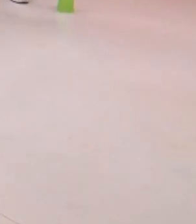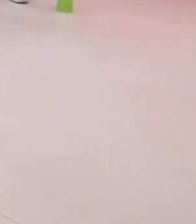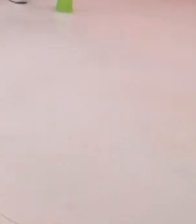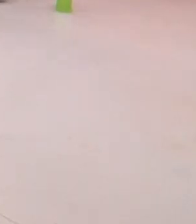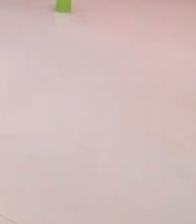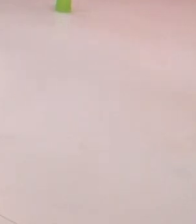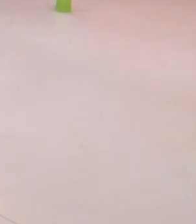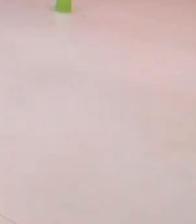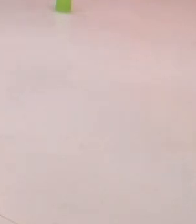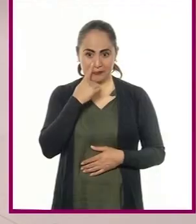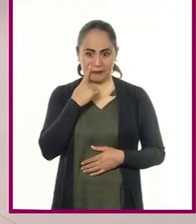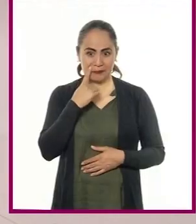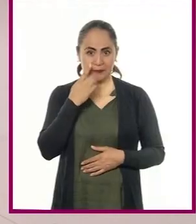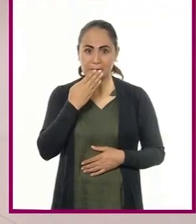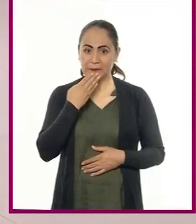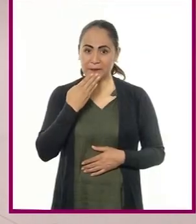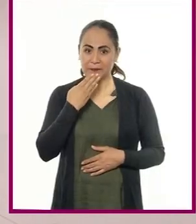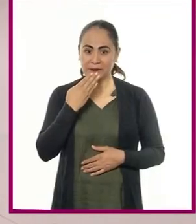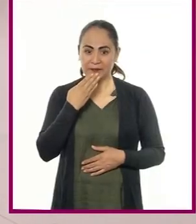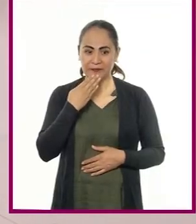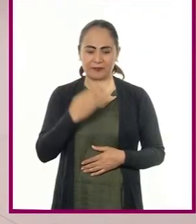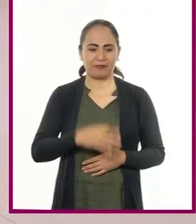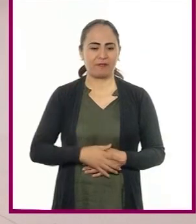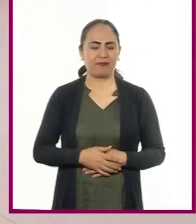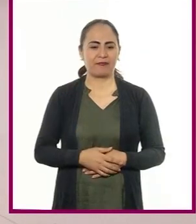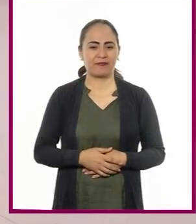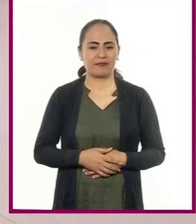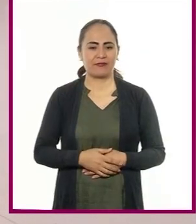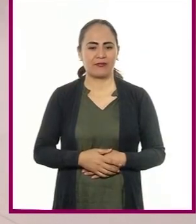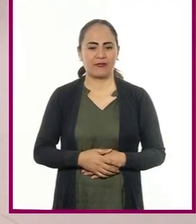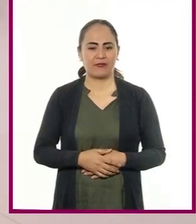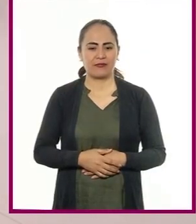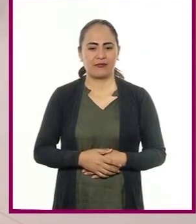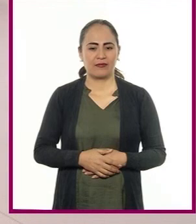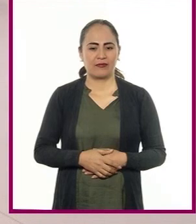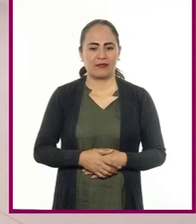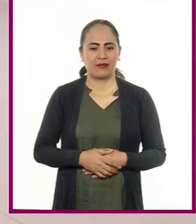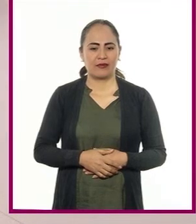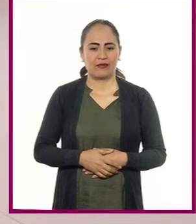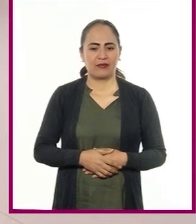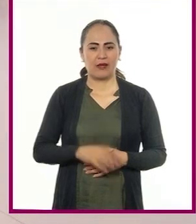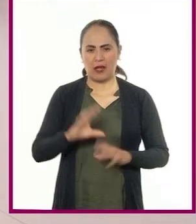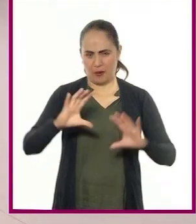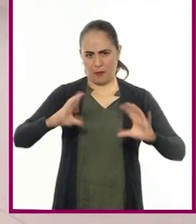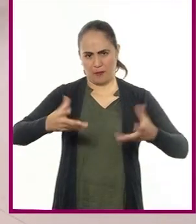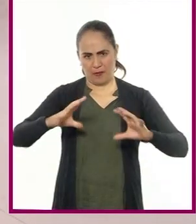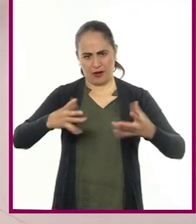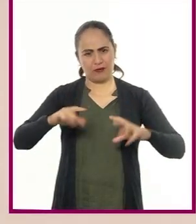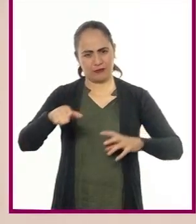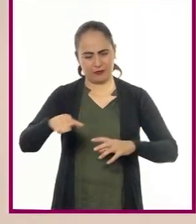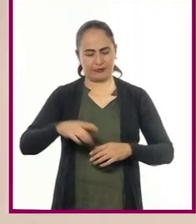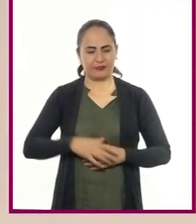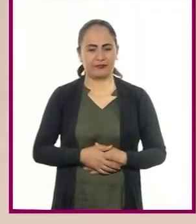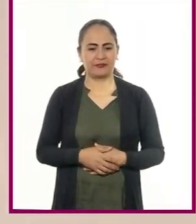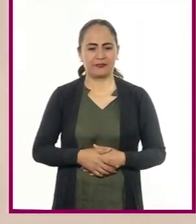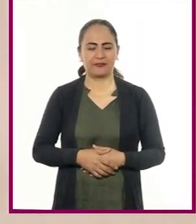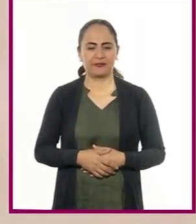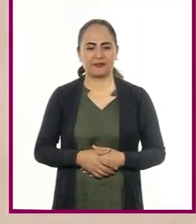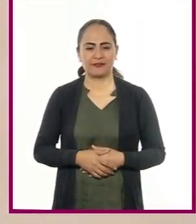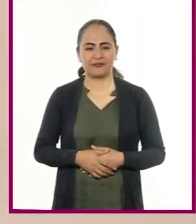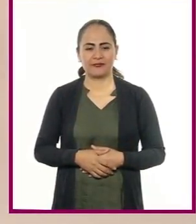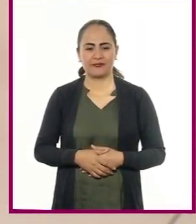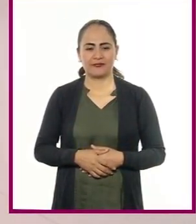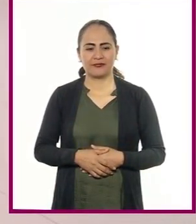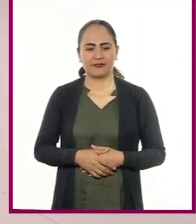Bien. Colocamos casi. Y aquí está. Una vez más. ¿La pelota? Ya, aquí está. El balón lo tenía Daniel.